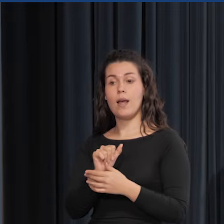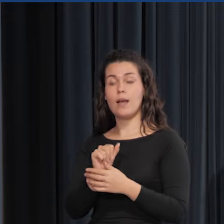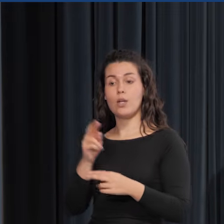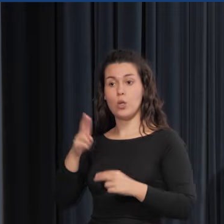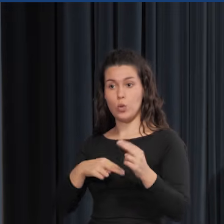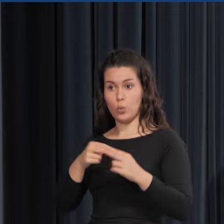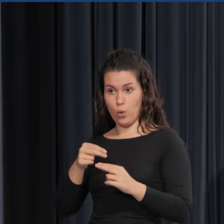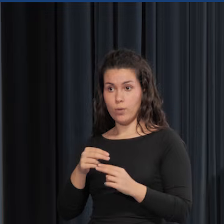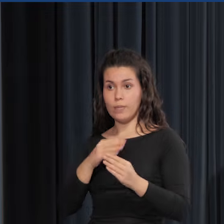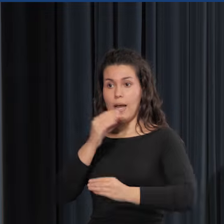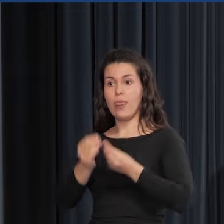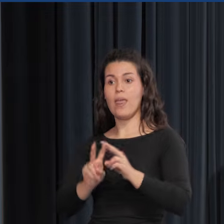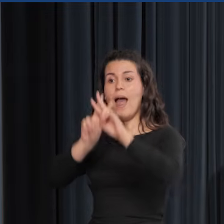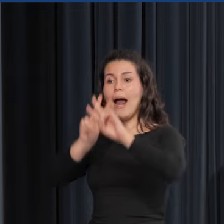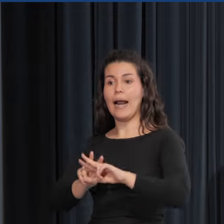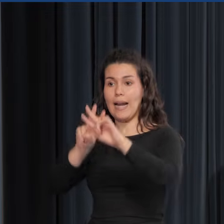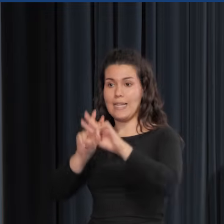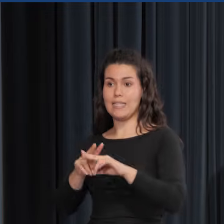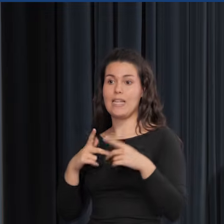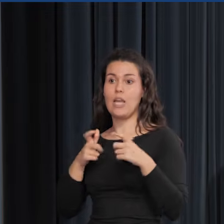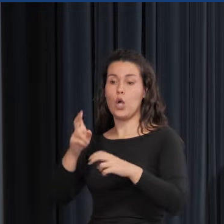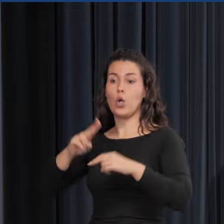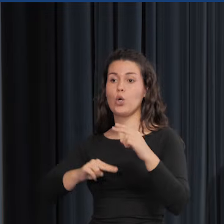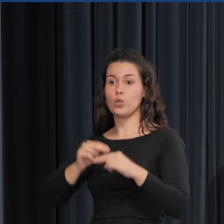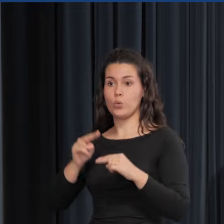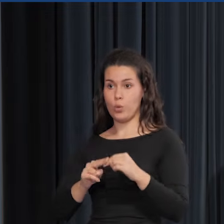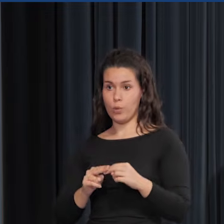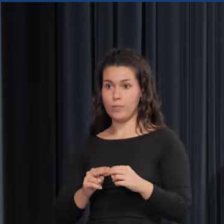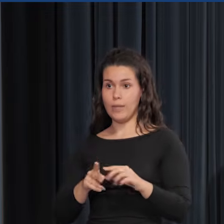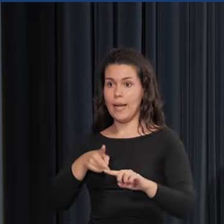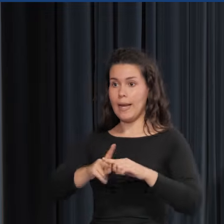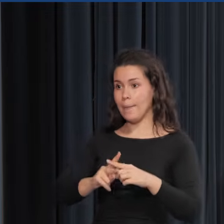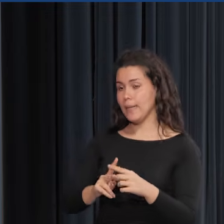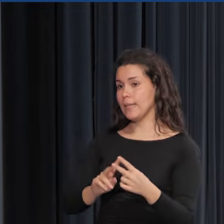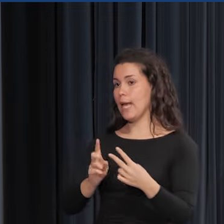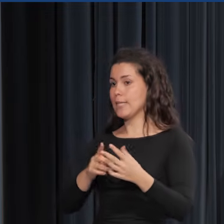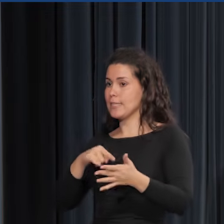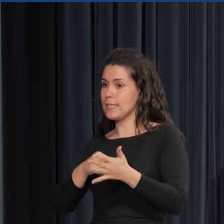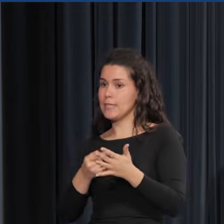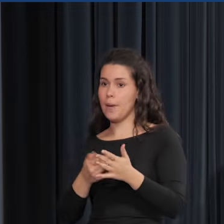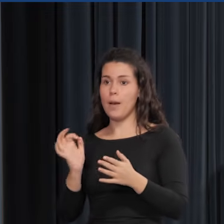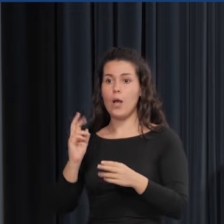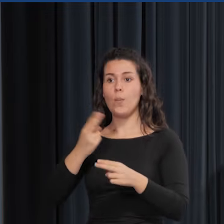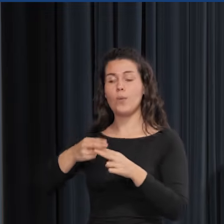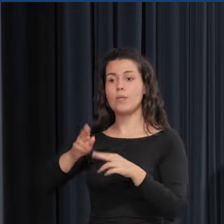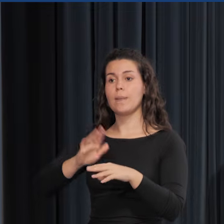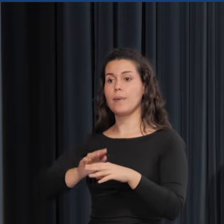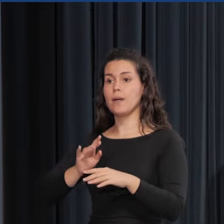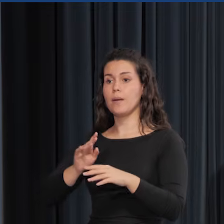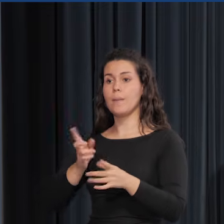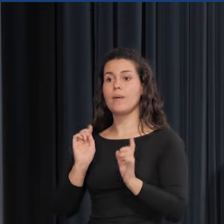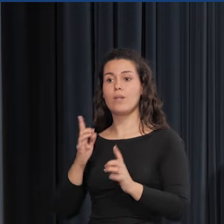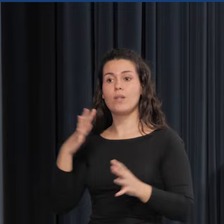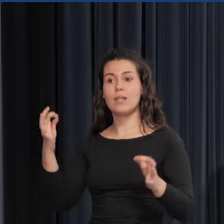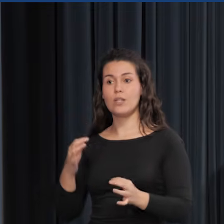sector. No podemos establecer herramientas, ni sistemas, ni políticas de prevención de riesgos laborales sin conocer